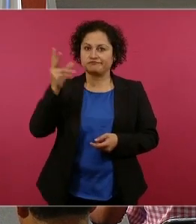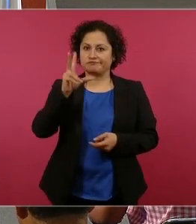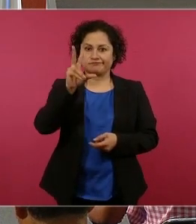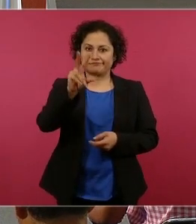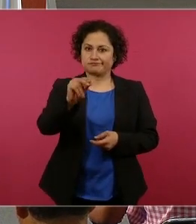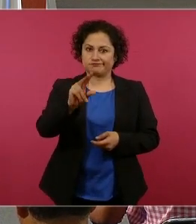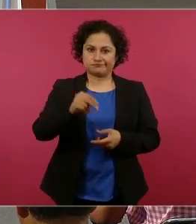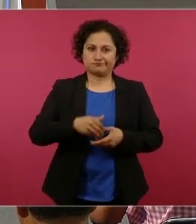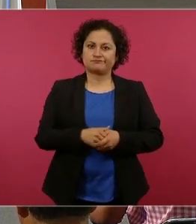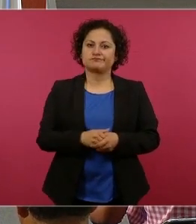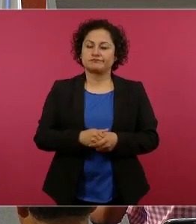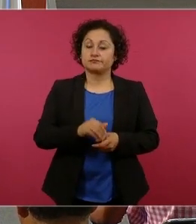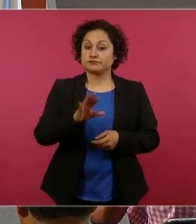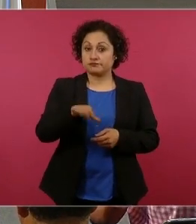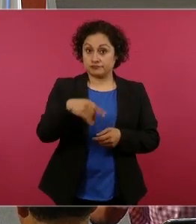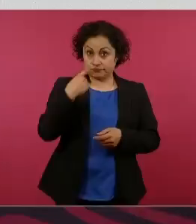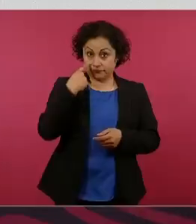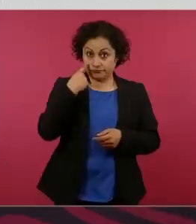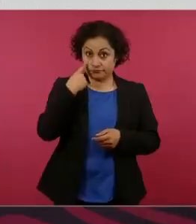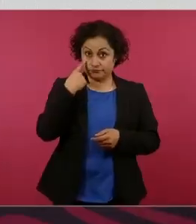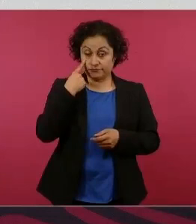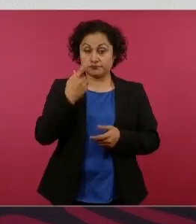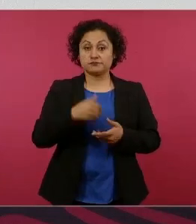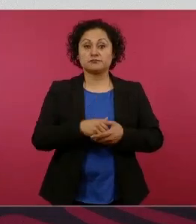pero miren,